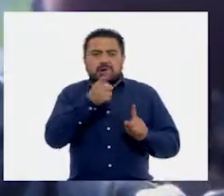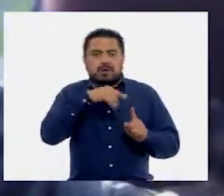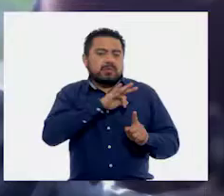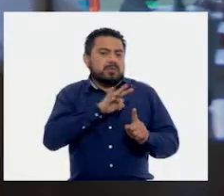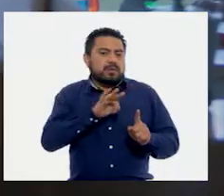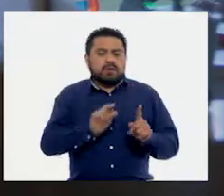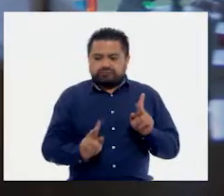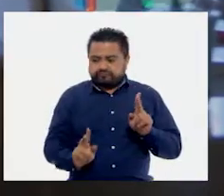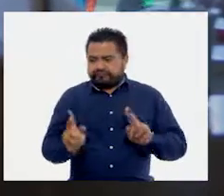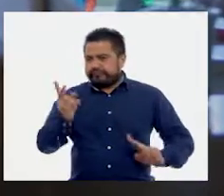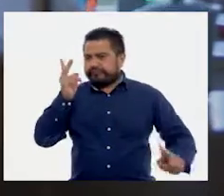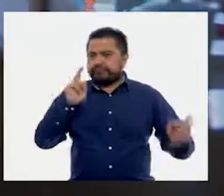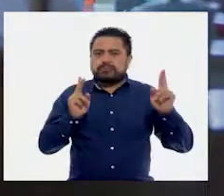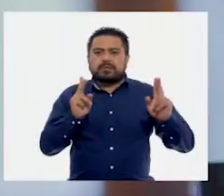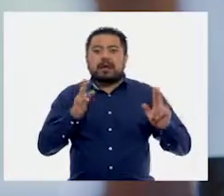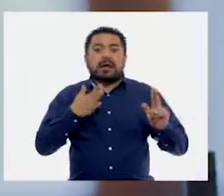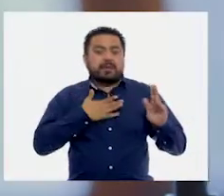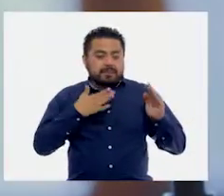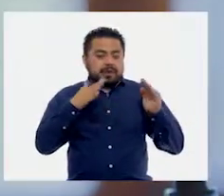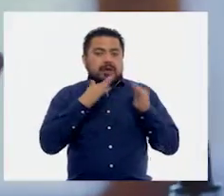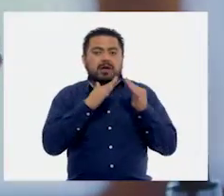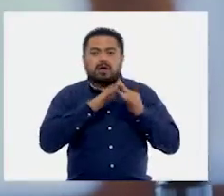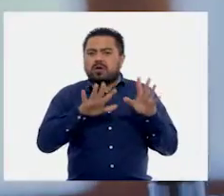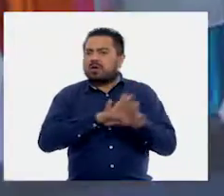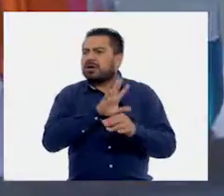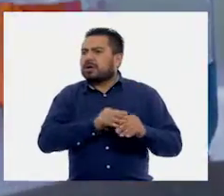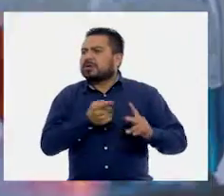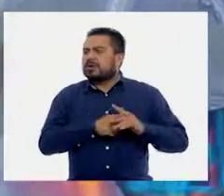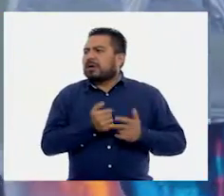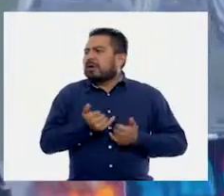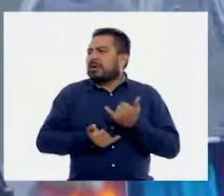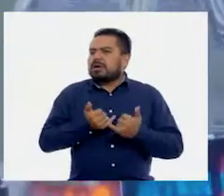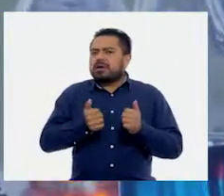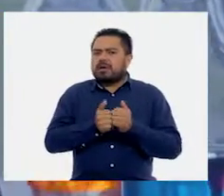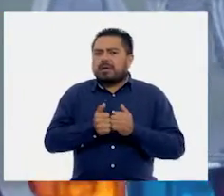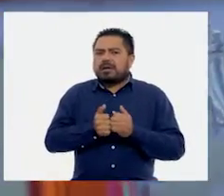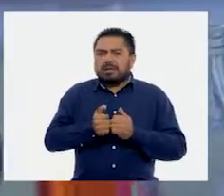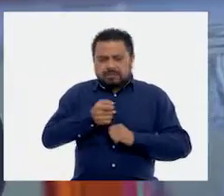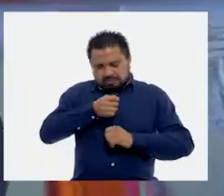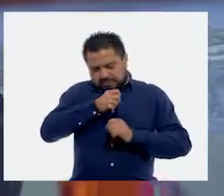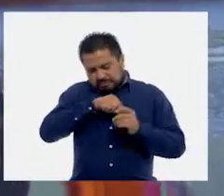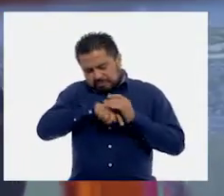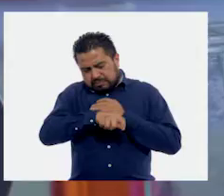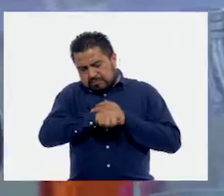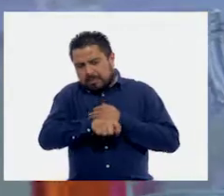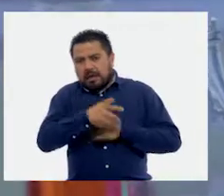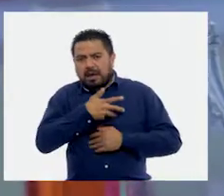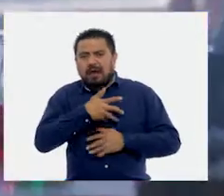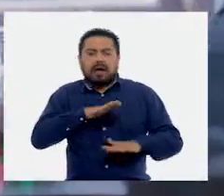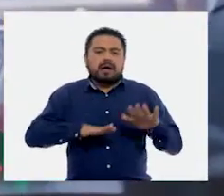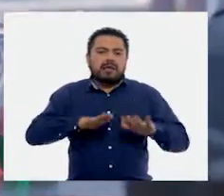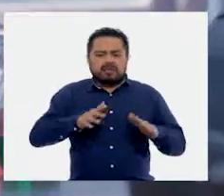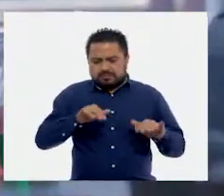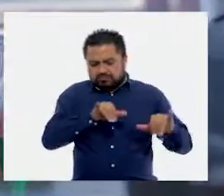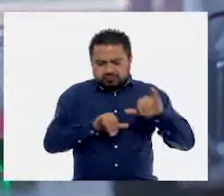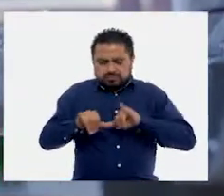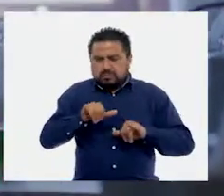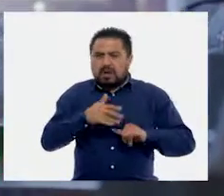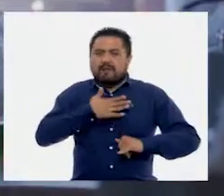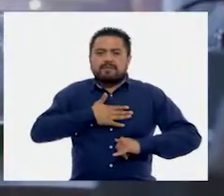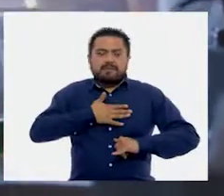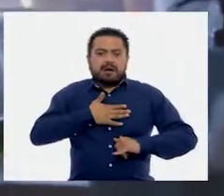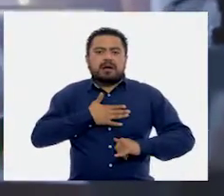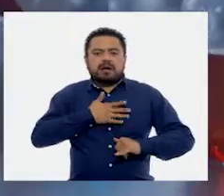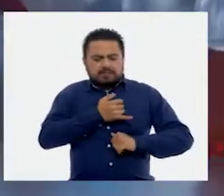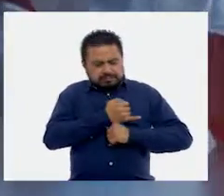pudiera crecer. En mi casa, todo empezó con un juego, con mi pequeño microscopio. A veces mezclando cosas en el baño